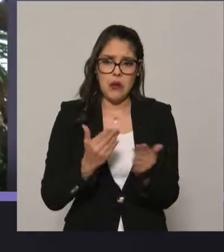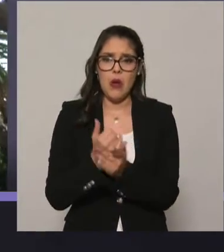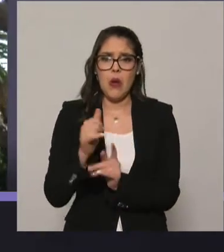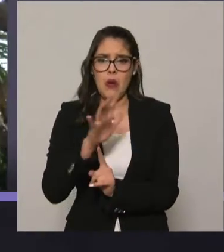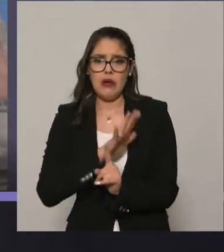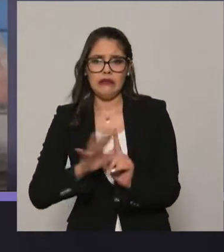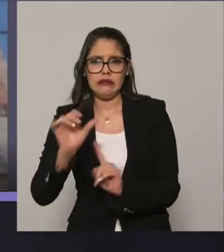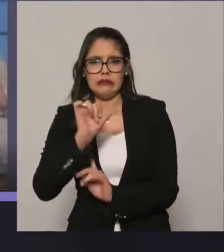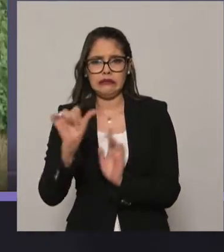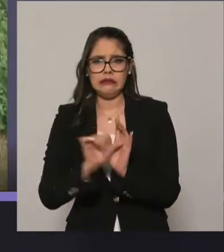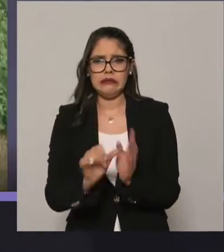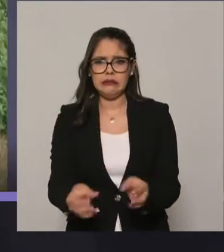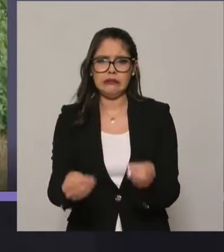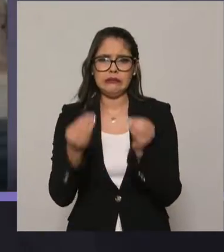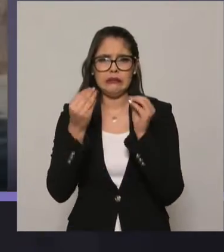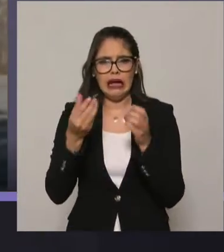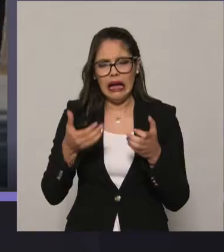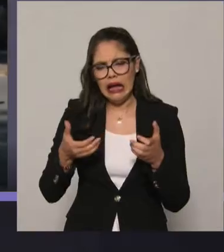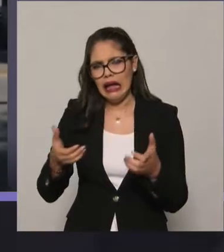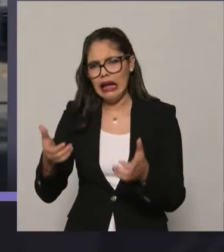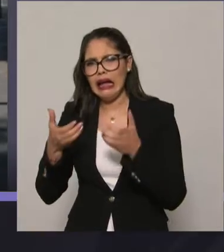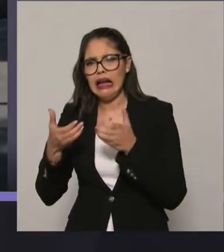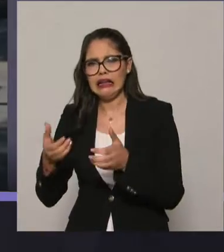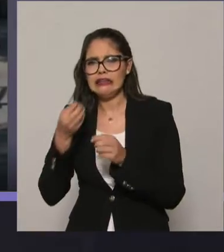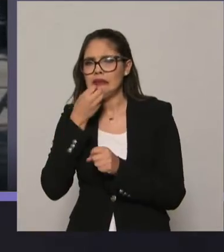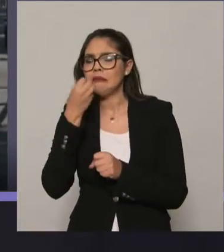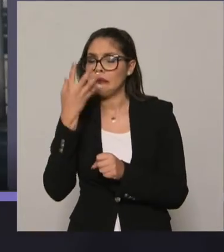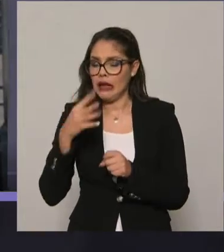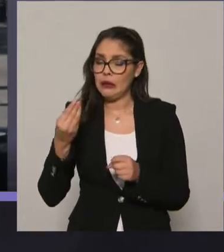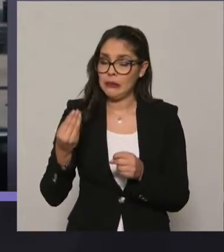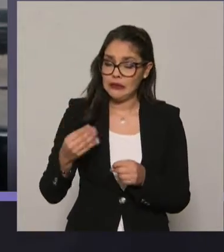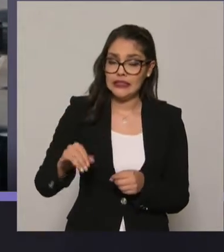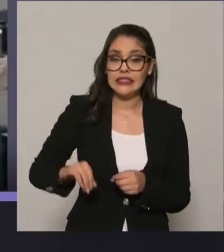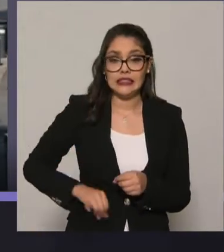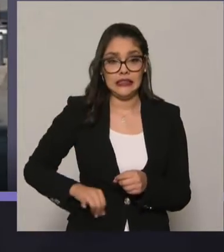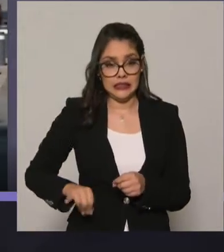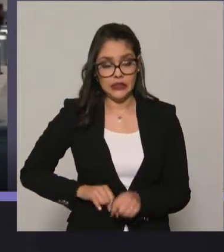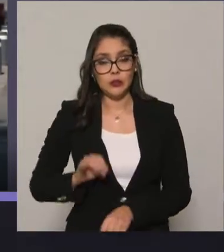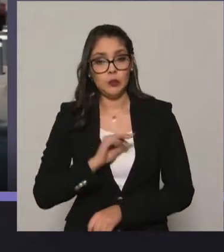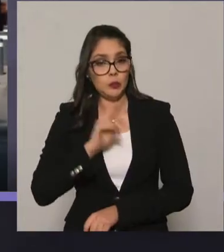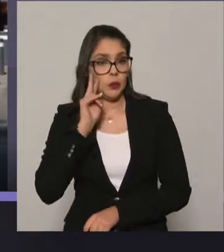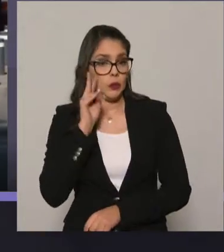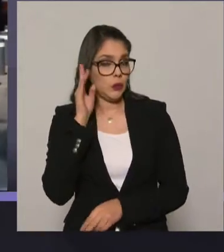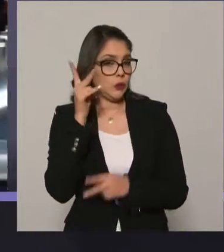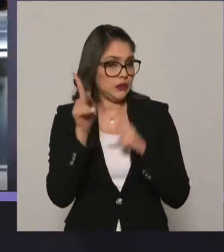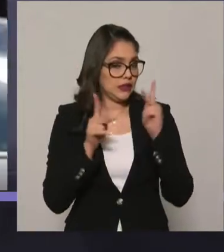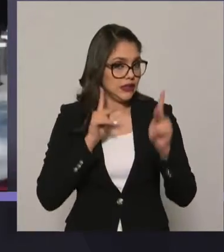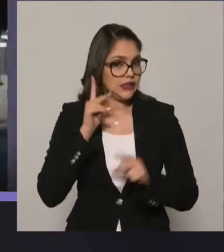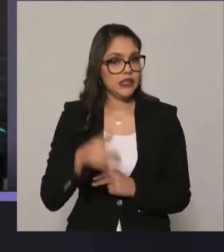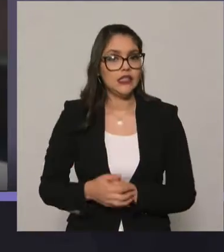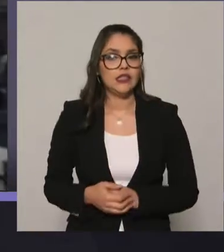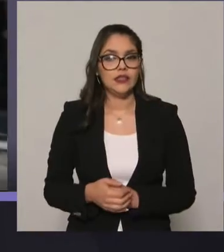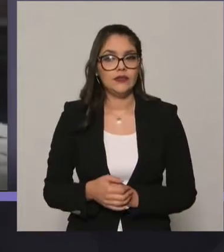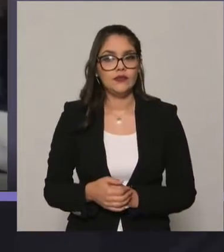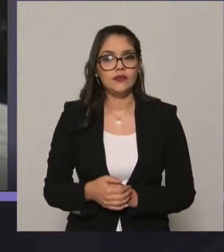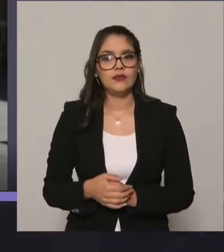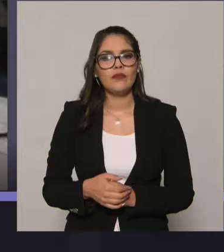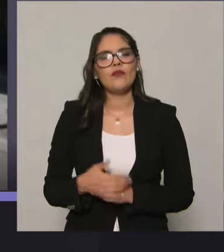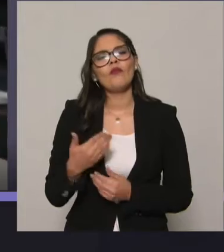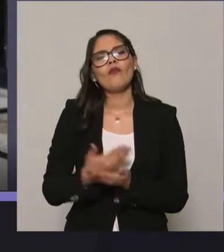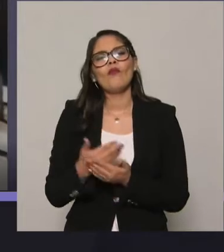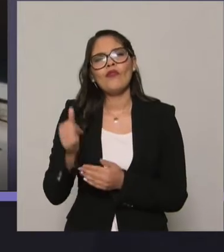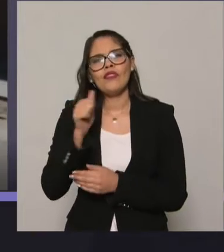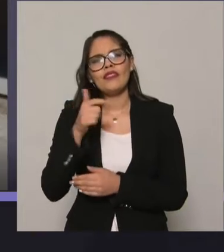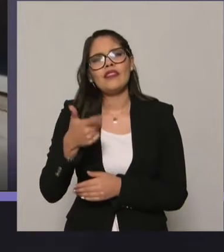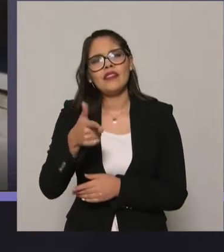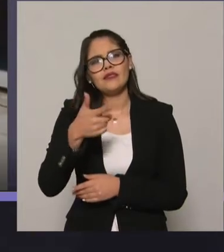una cantidad de calles y vericuetos muy interesantes que se pueden hacer. Y sin hablar de nuevo de la pista y de las actividades